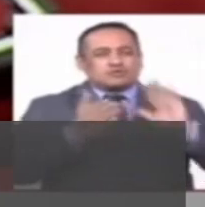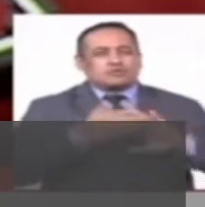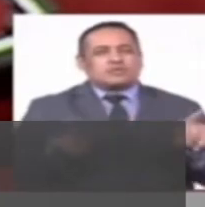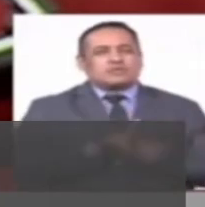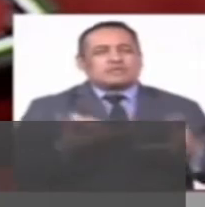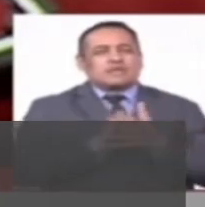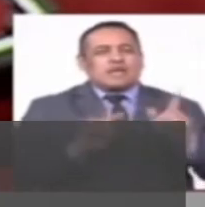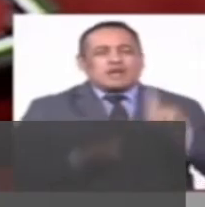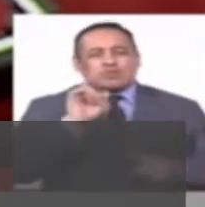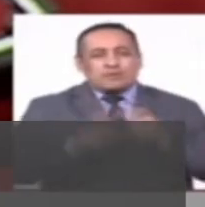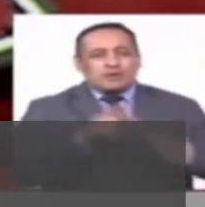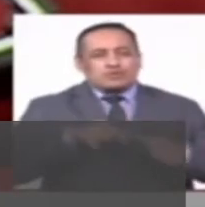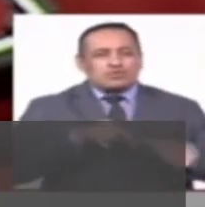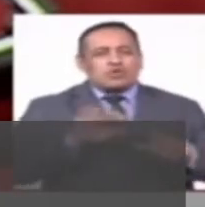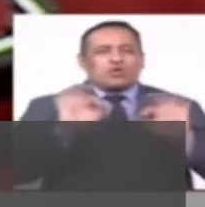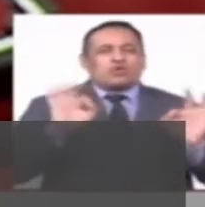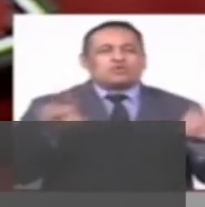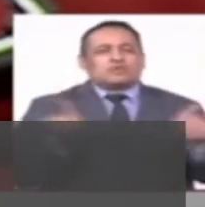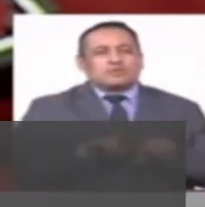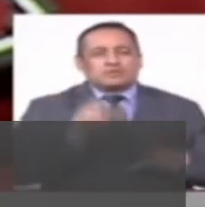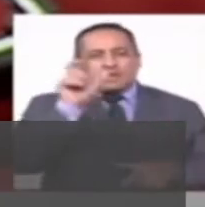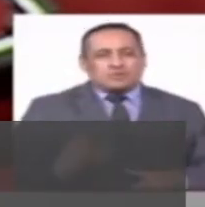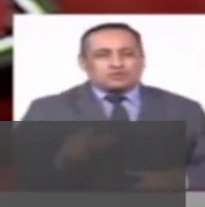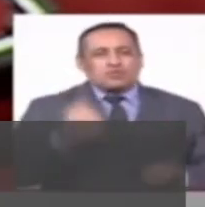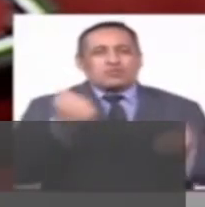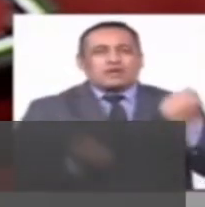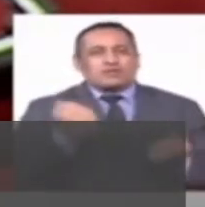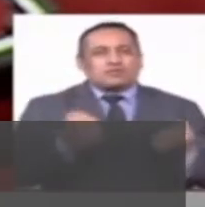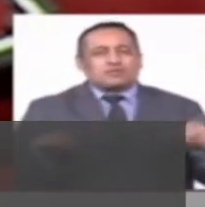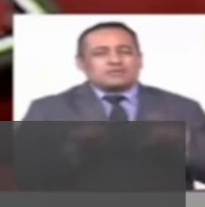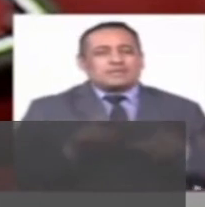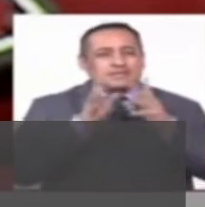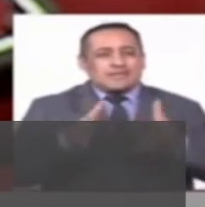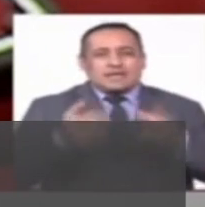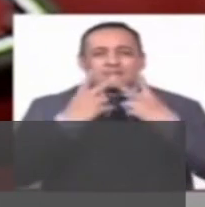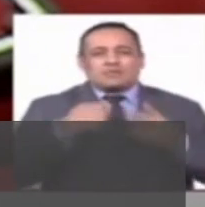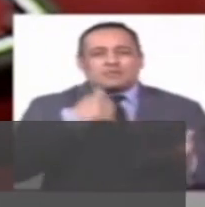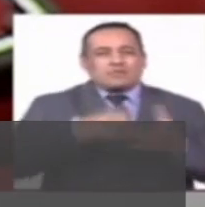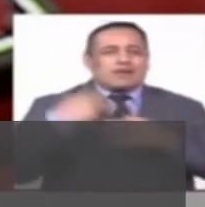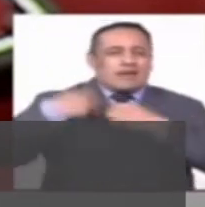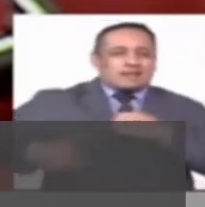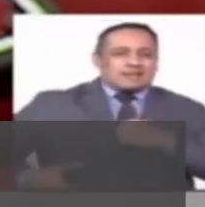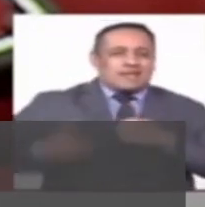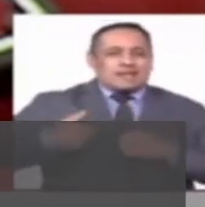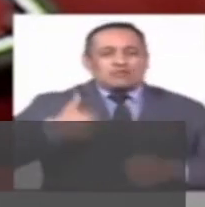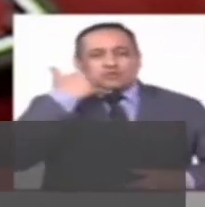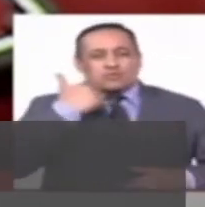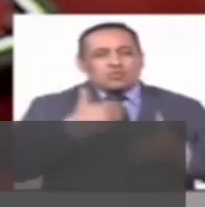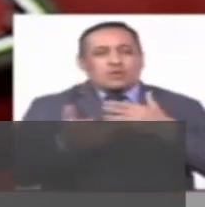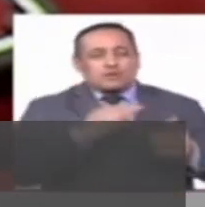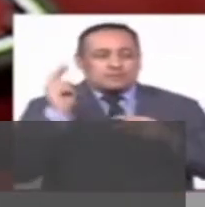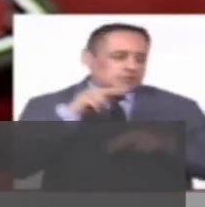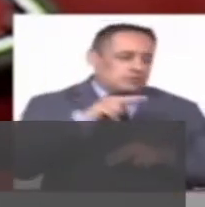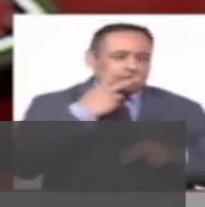que cuando un Trans segunda o un usuario en un vehículo deja una cartera o un celular a la vista de cualquier